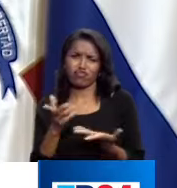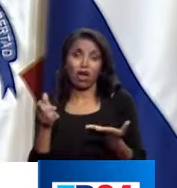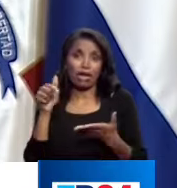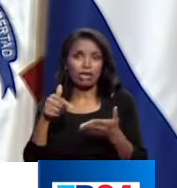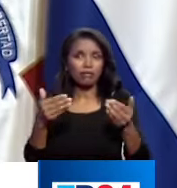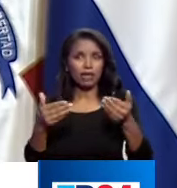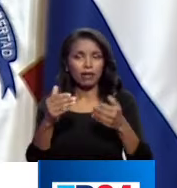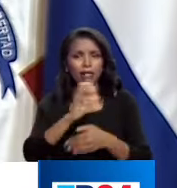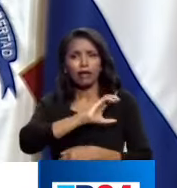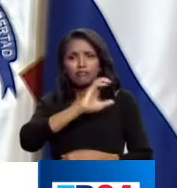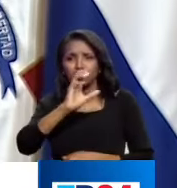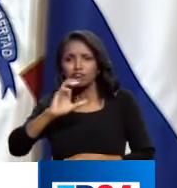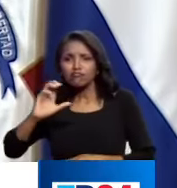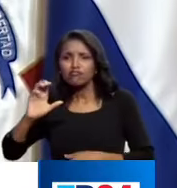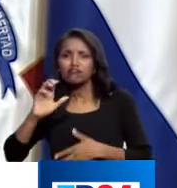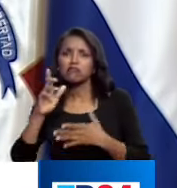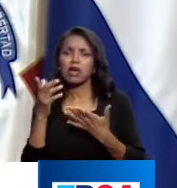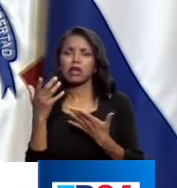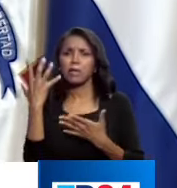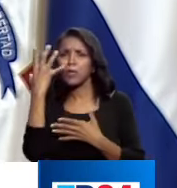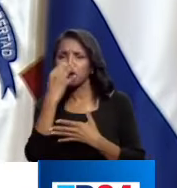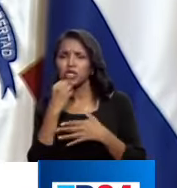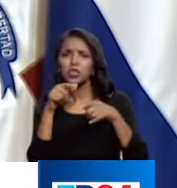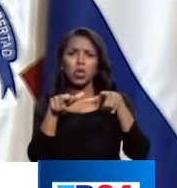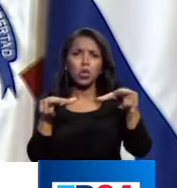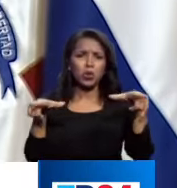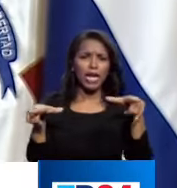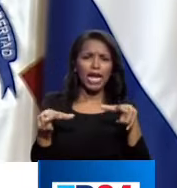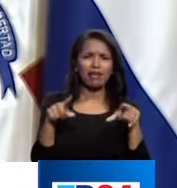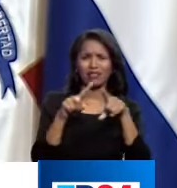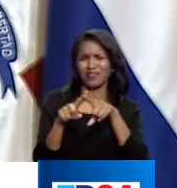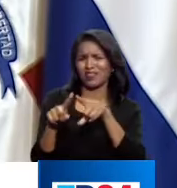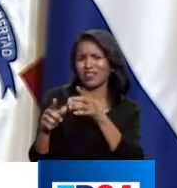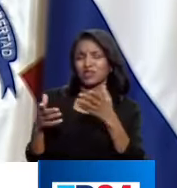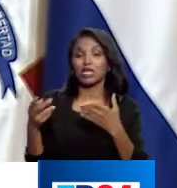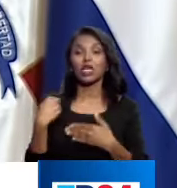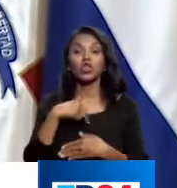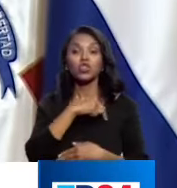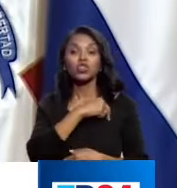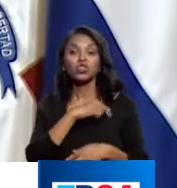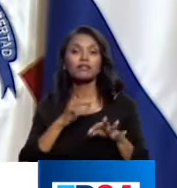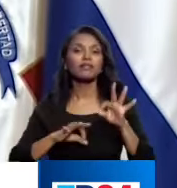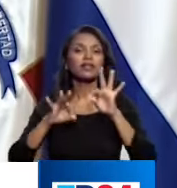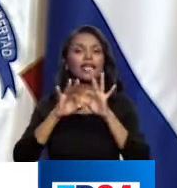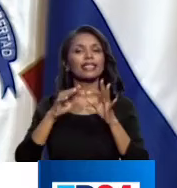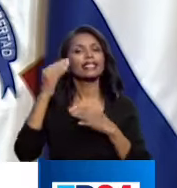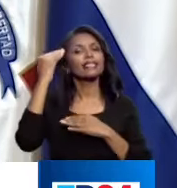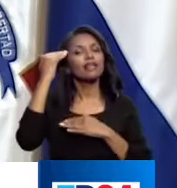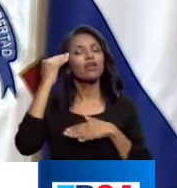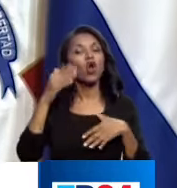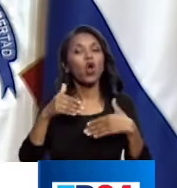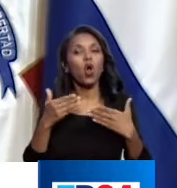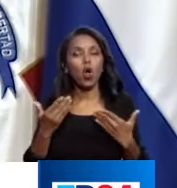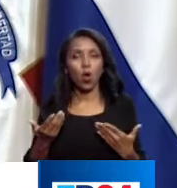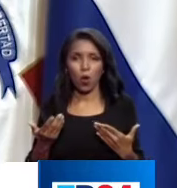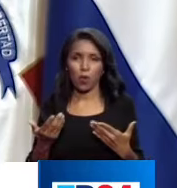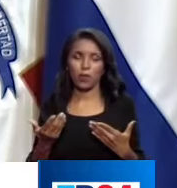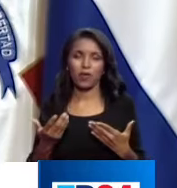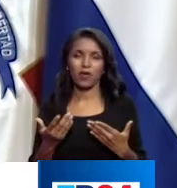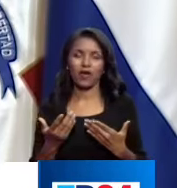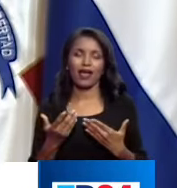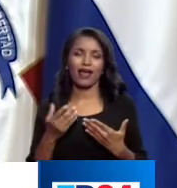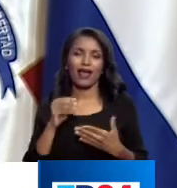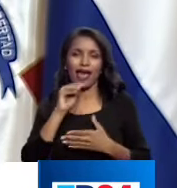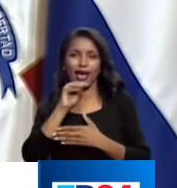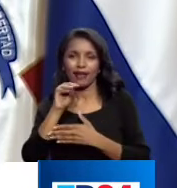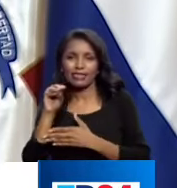recursos, tenemos el destino, tenemos los productos, tenemos que creérnosla, tenemos que saber el potencial que tiene Panamá y